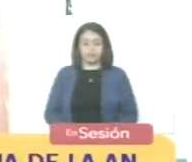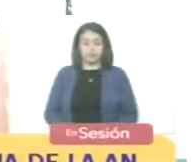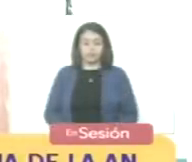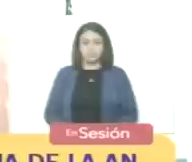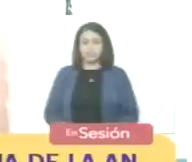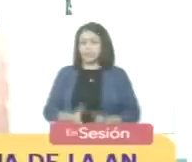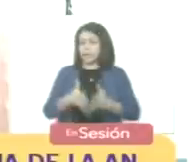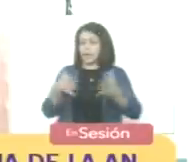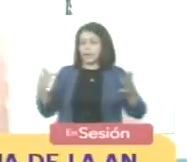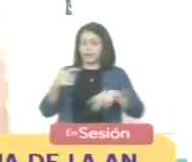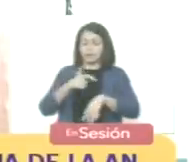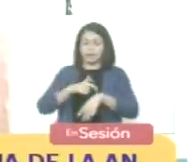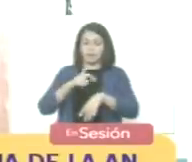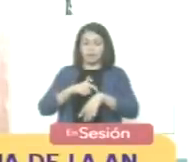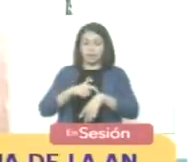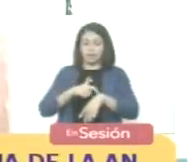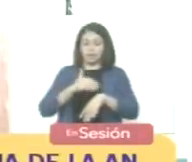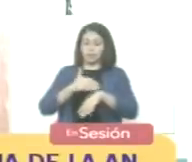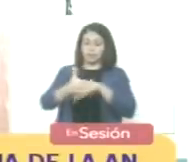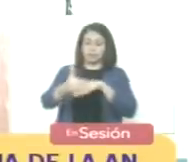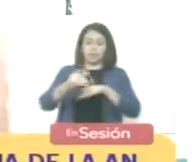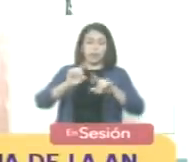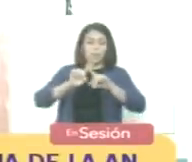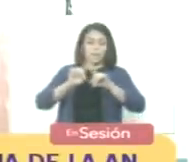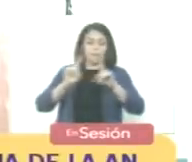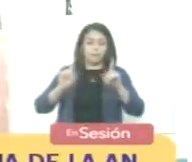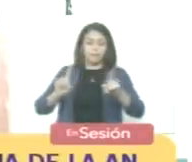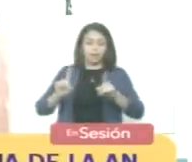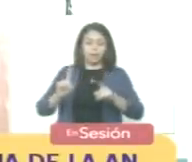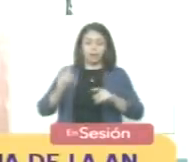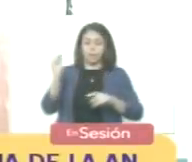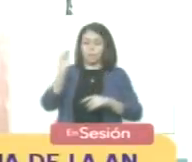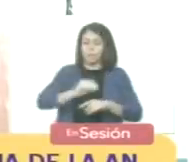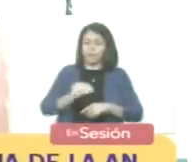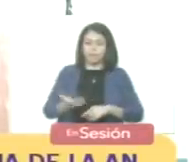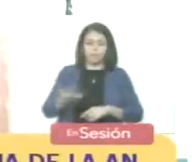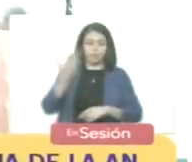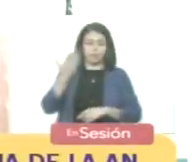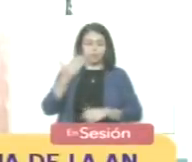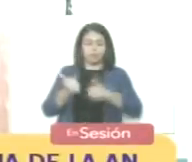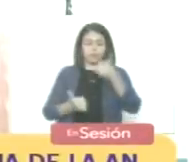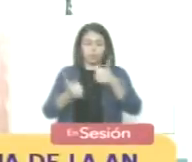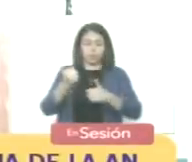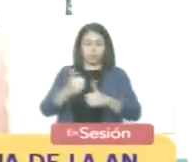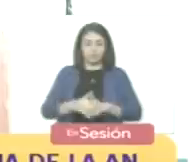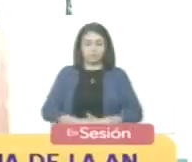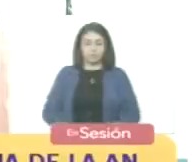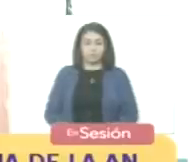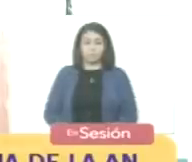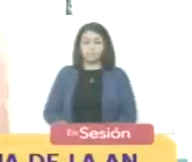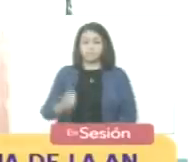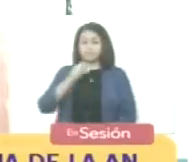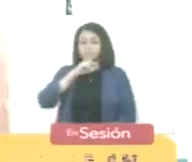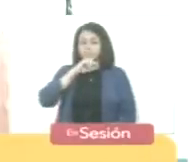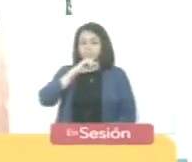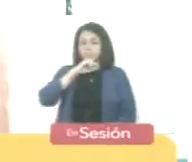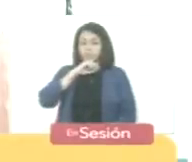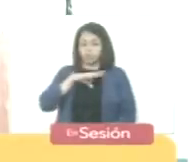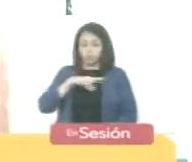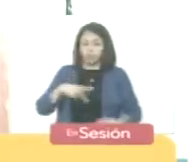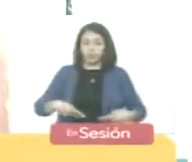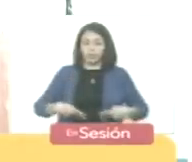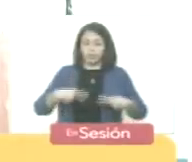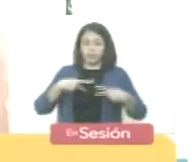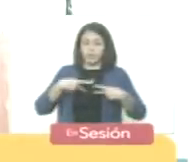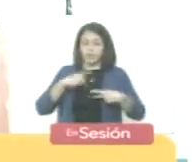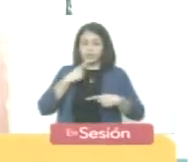le tocaron grandes momentos, pero una de las más significativas fue, y que marcó su vida,